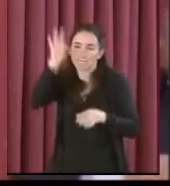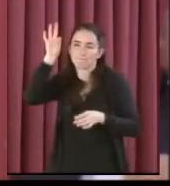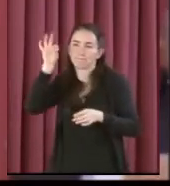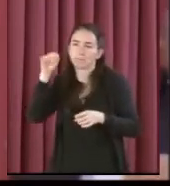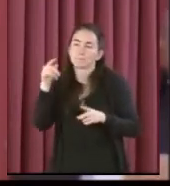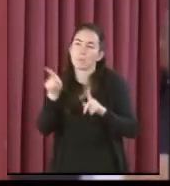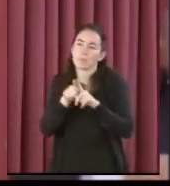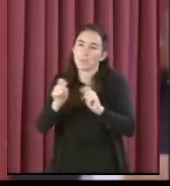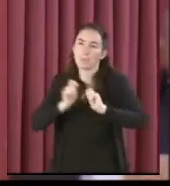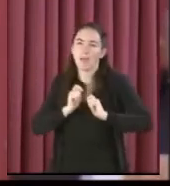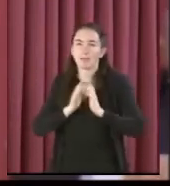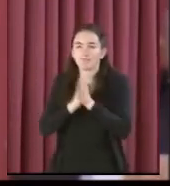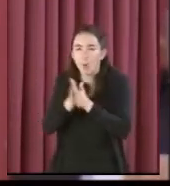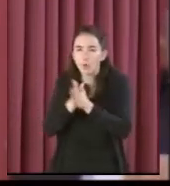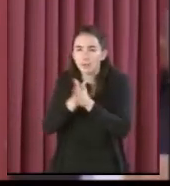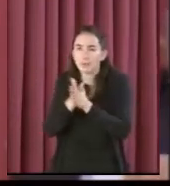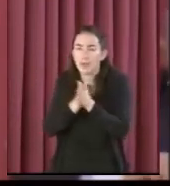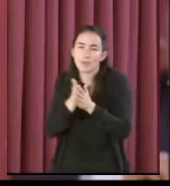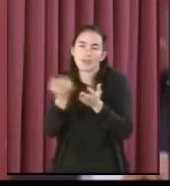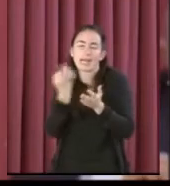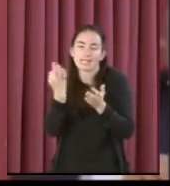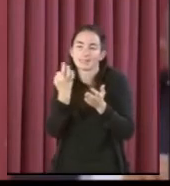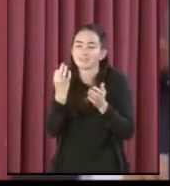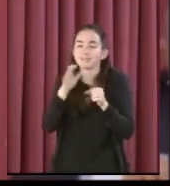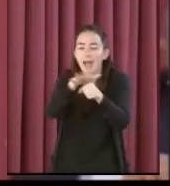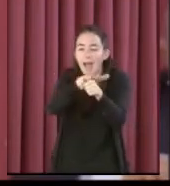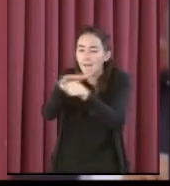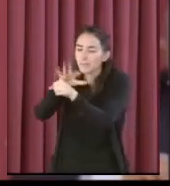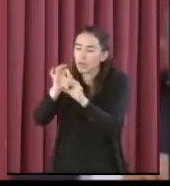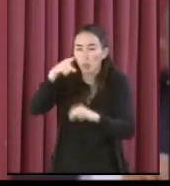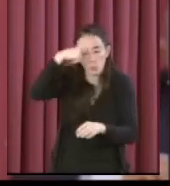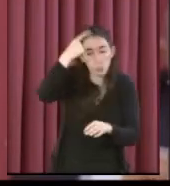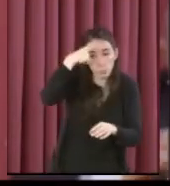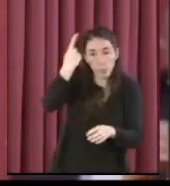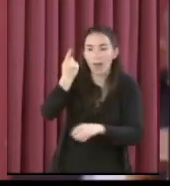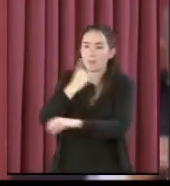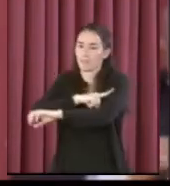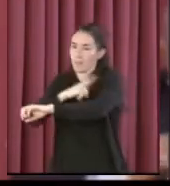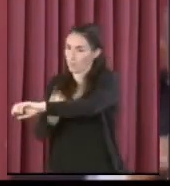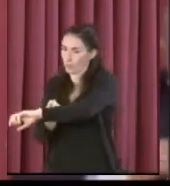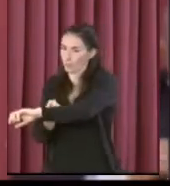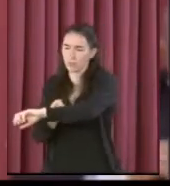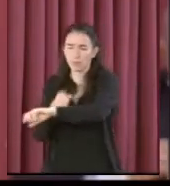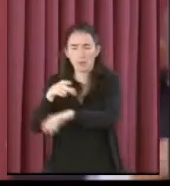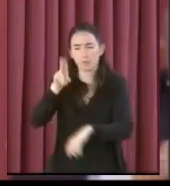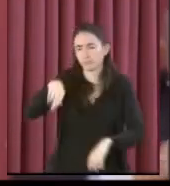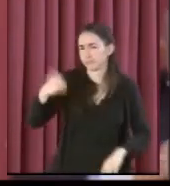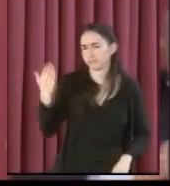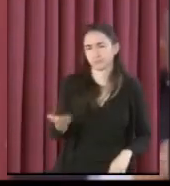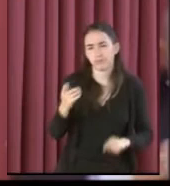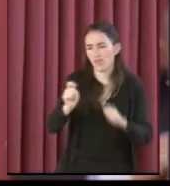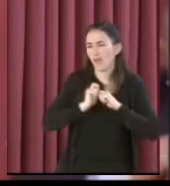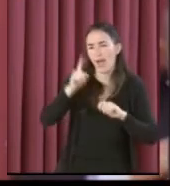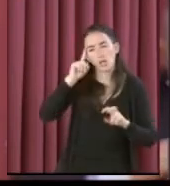ciudad. Me refiero en concreto a los ámbitos culturales y deportivos, dos terrenos absolutamente abonados para la